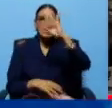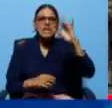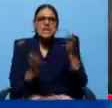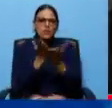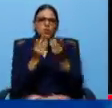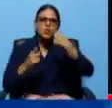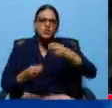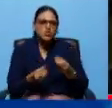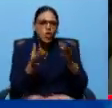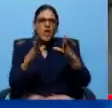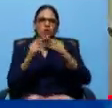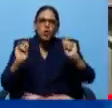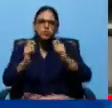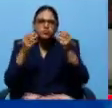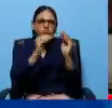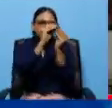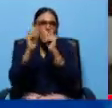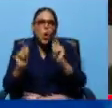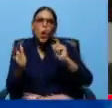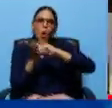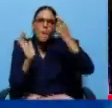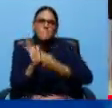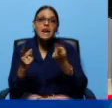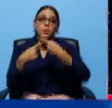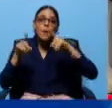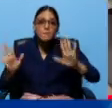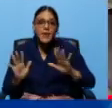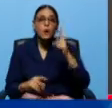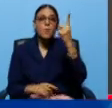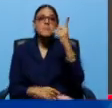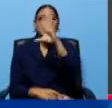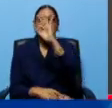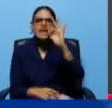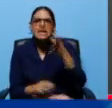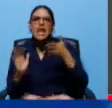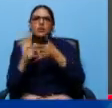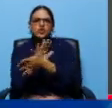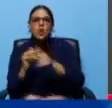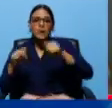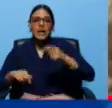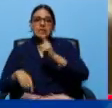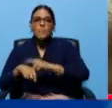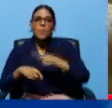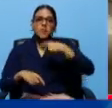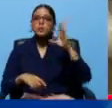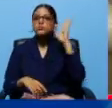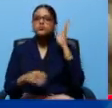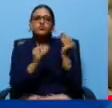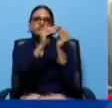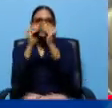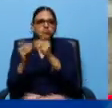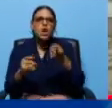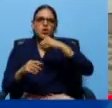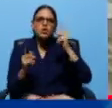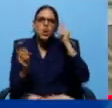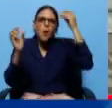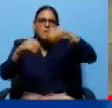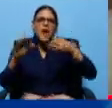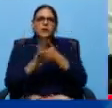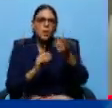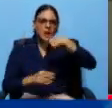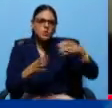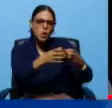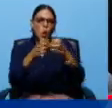entregando completamente recuperadas, pero son 1.500 instituciones que se están recuperando en este momento. Es decir, este es un plan, el plan de las